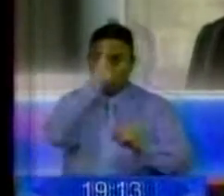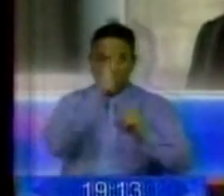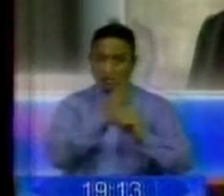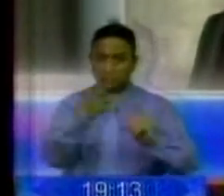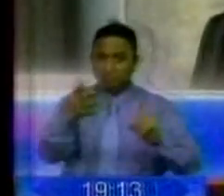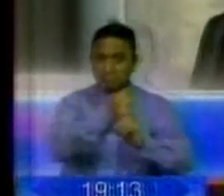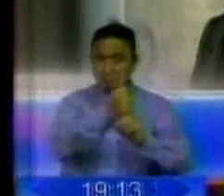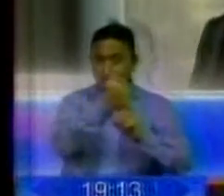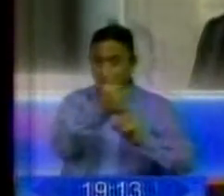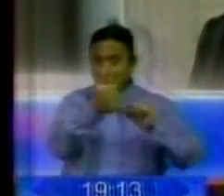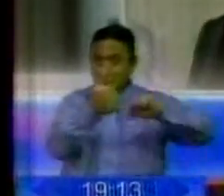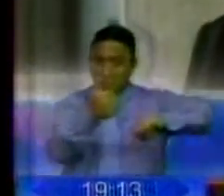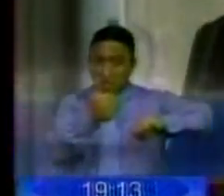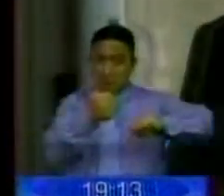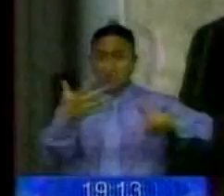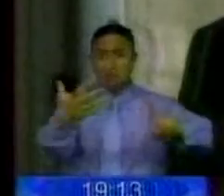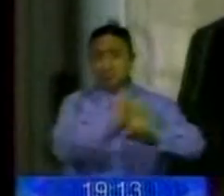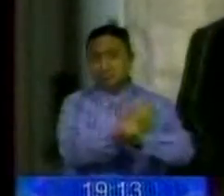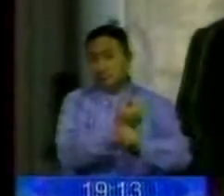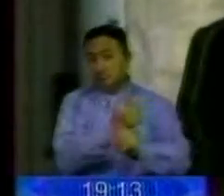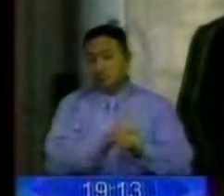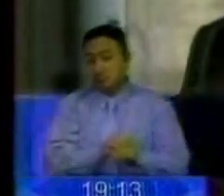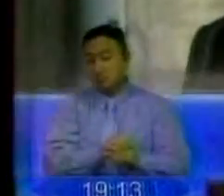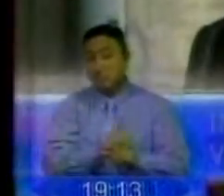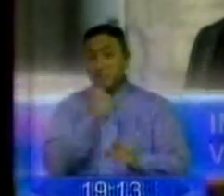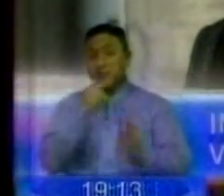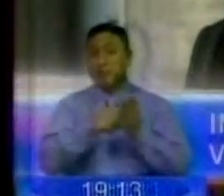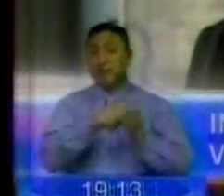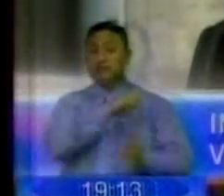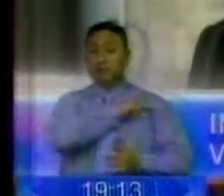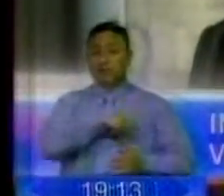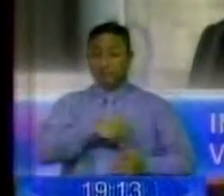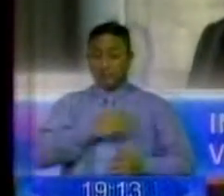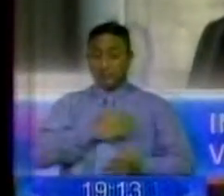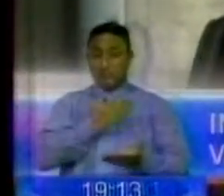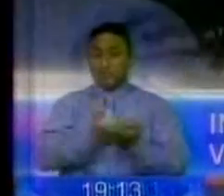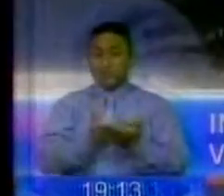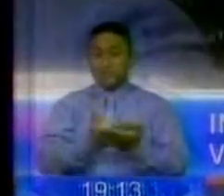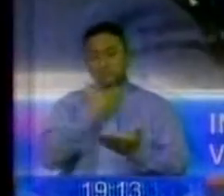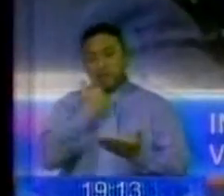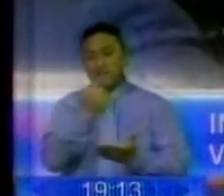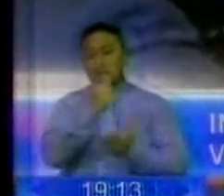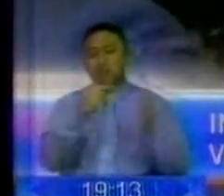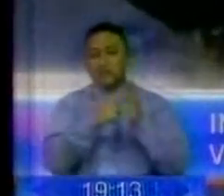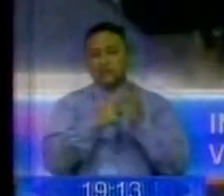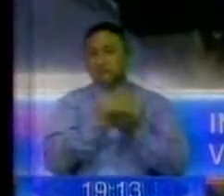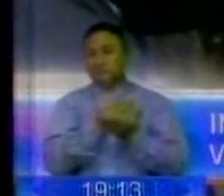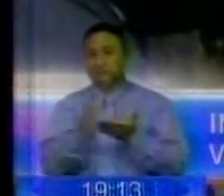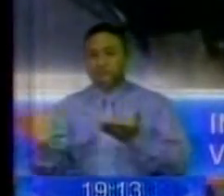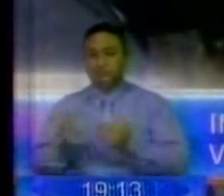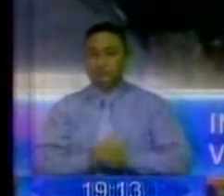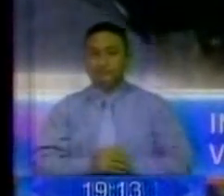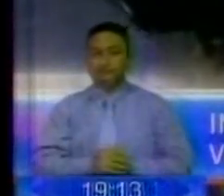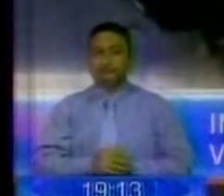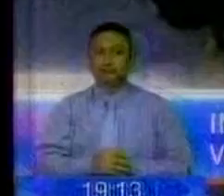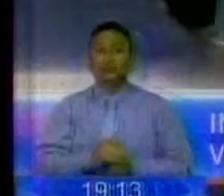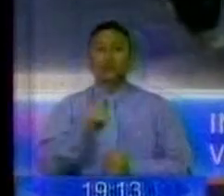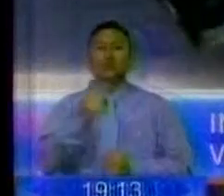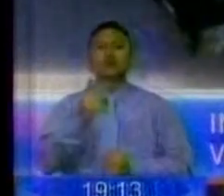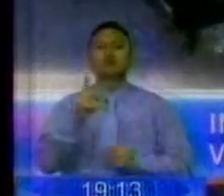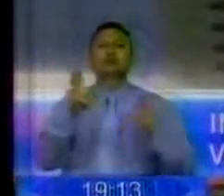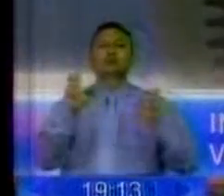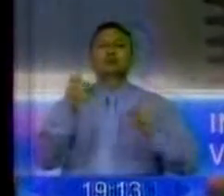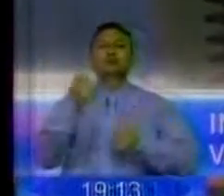cumplido, y en nuestro caso particular como proponentes, que se derogue este impuesto. El único inconveniente que existe es saber si en